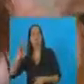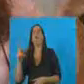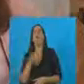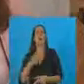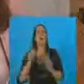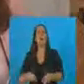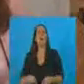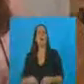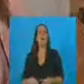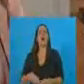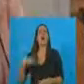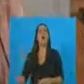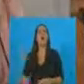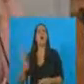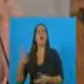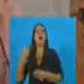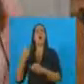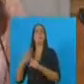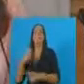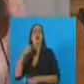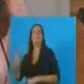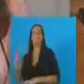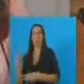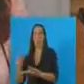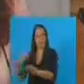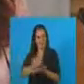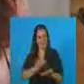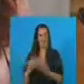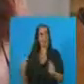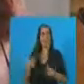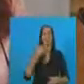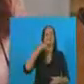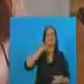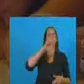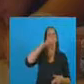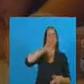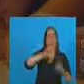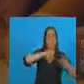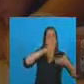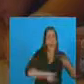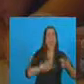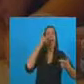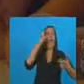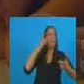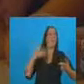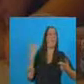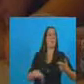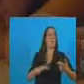AUH. Este año, el plan SMARC, a partir de enero, incorporó, del 2015,